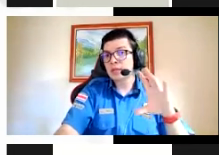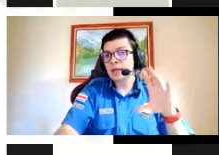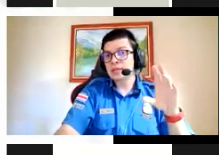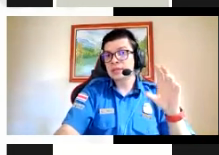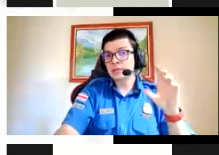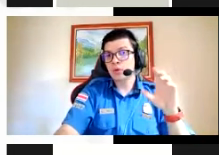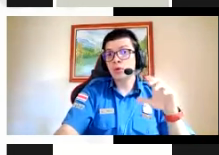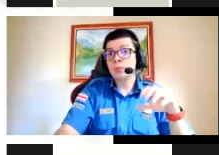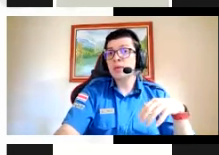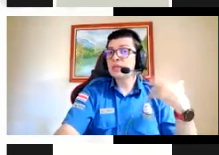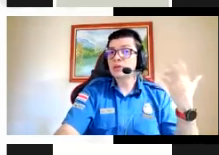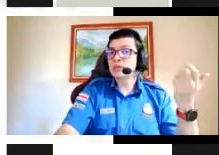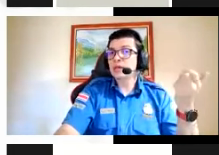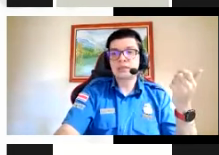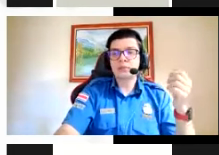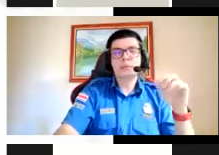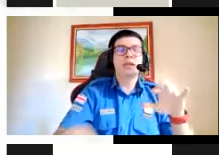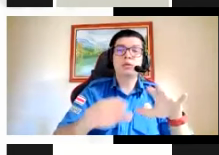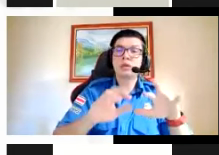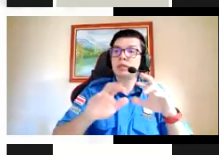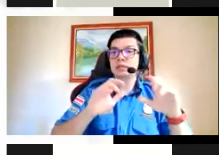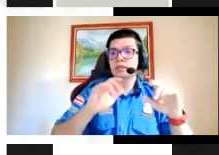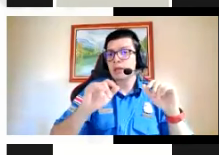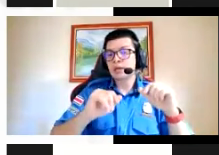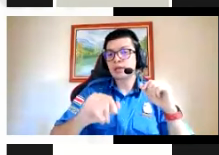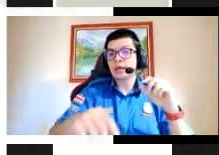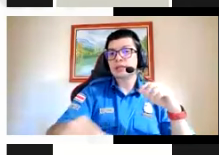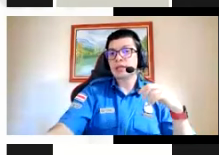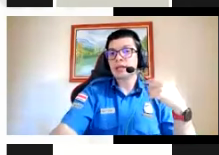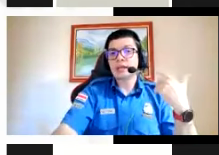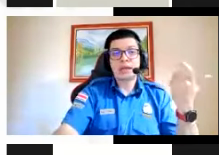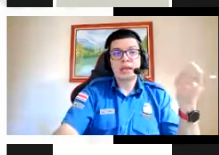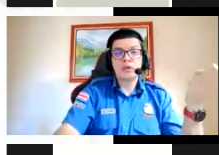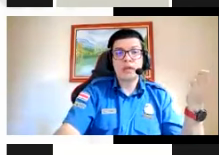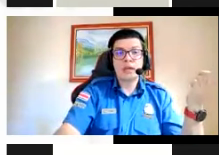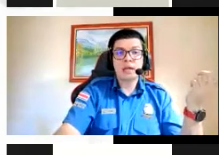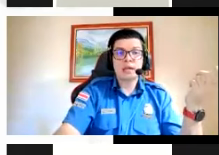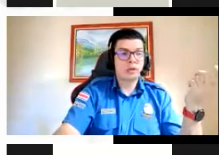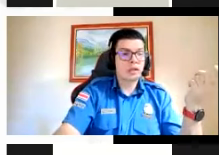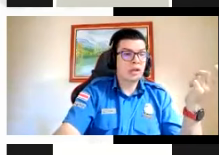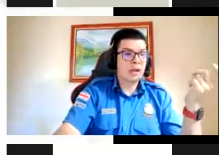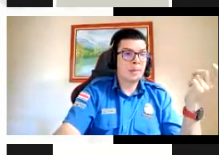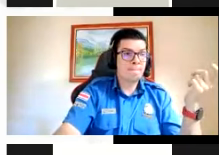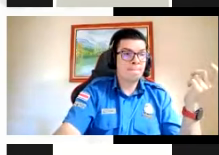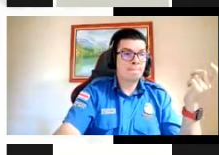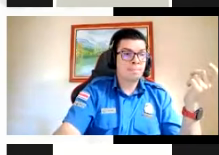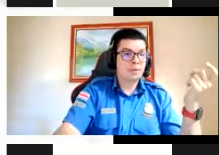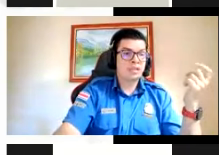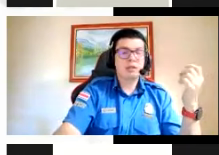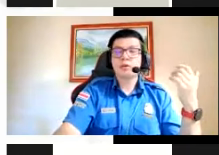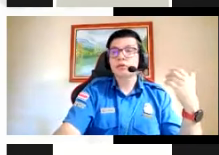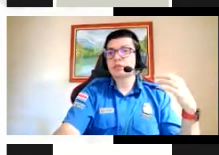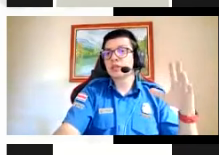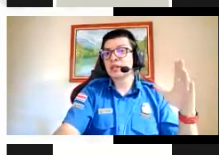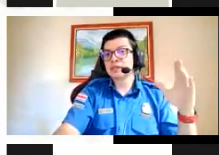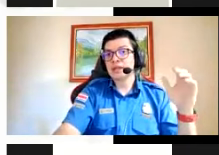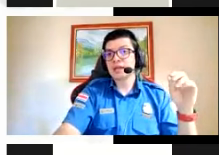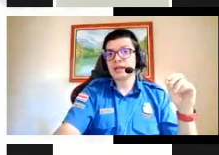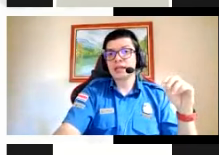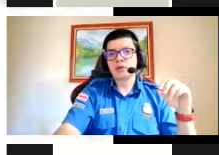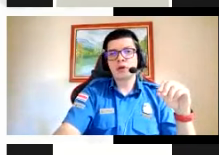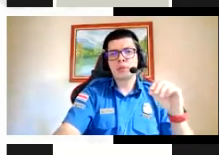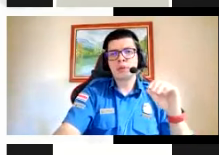un análisis o empieza a buscar simplemente noticias acerca de qué es lo que ha pasado en Costa Rica